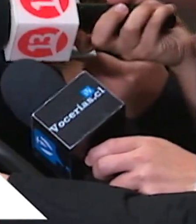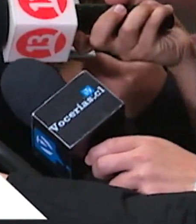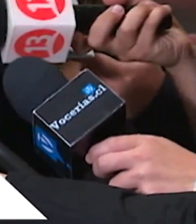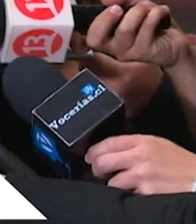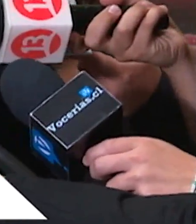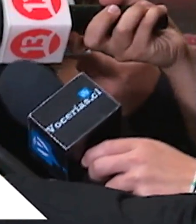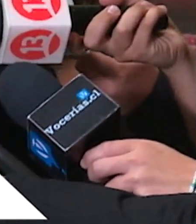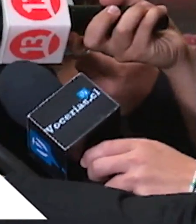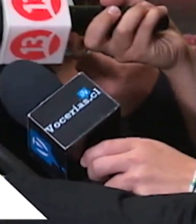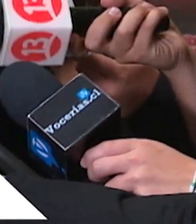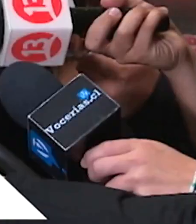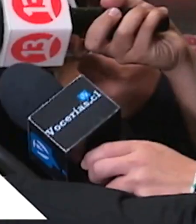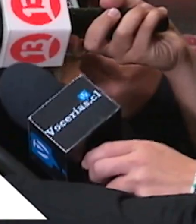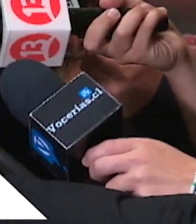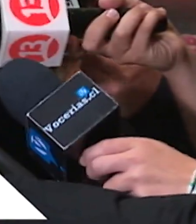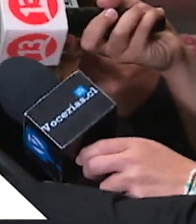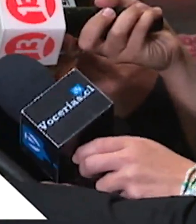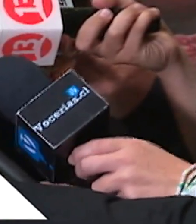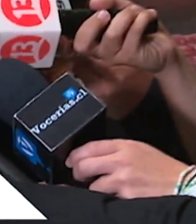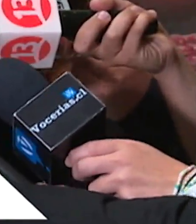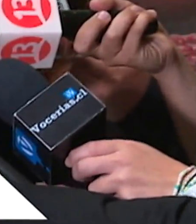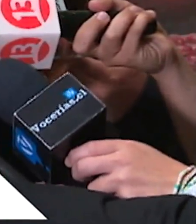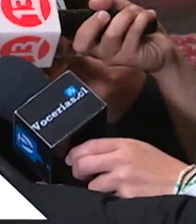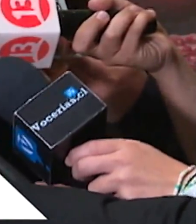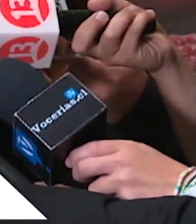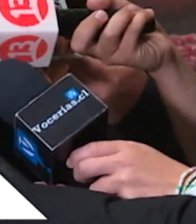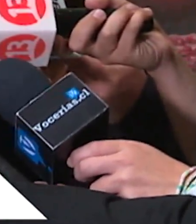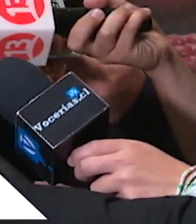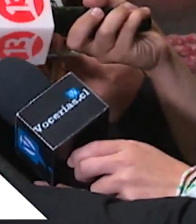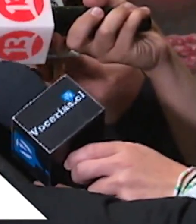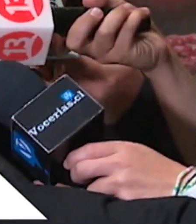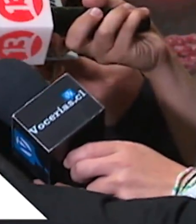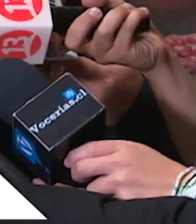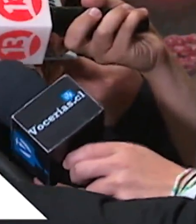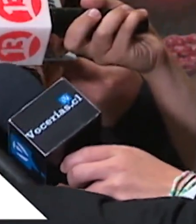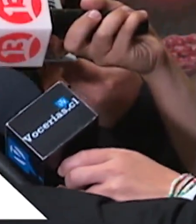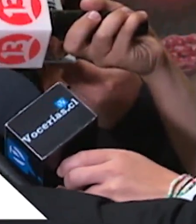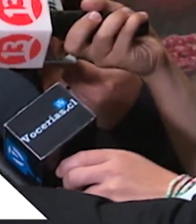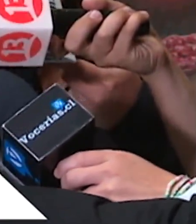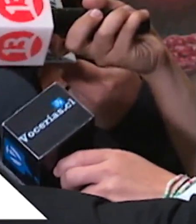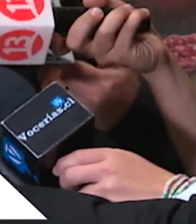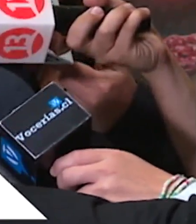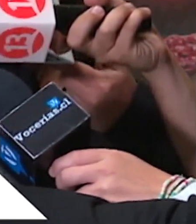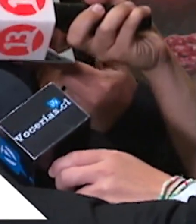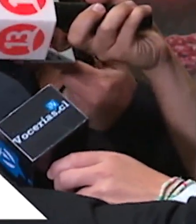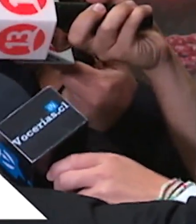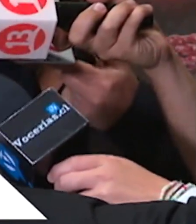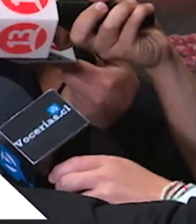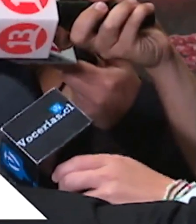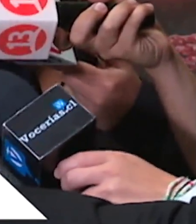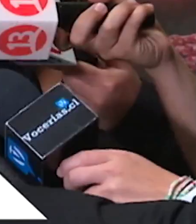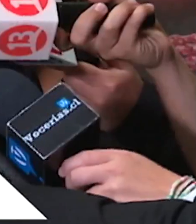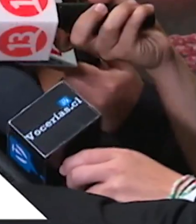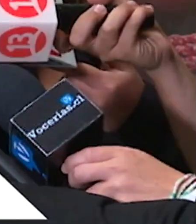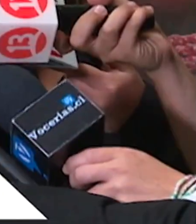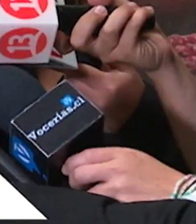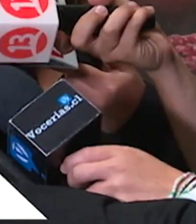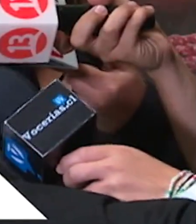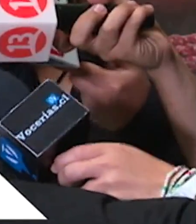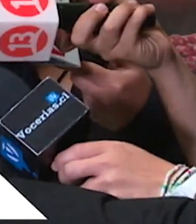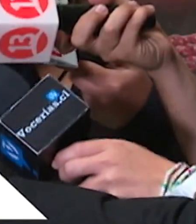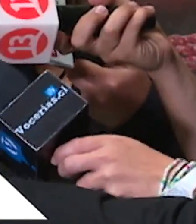documentos con fuerte evidencia que entregó incluso formalmente la secretaría de la cámara que toda la tarea del Ministerio del interior es